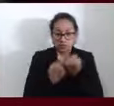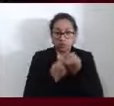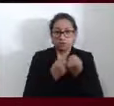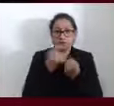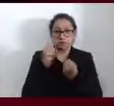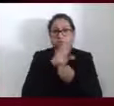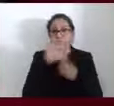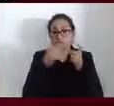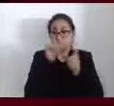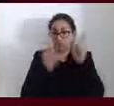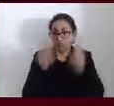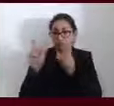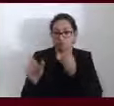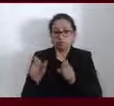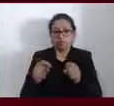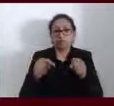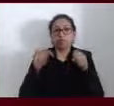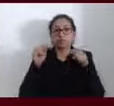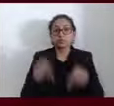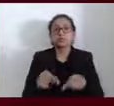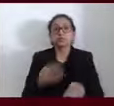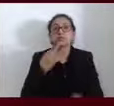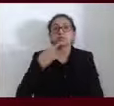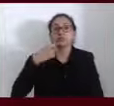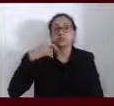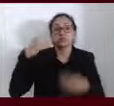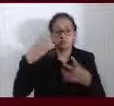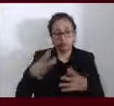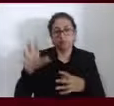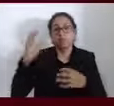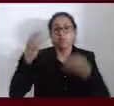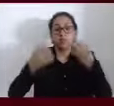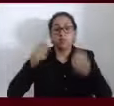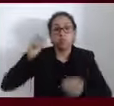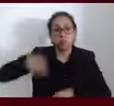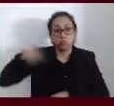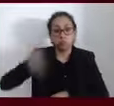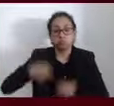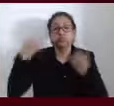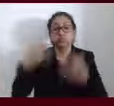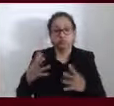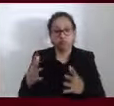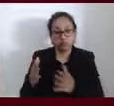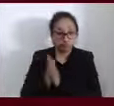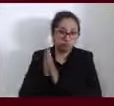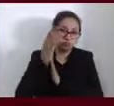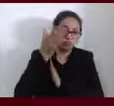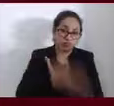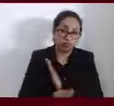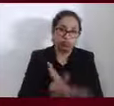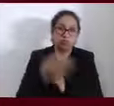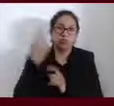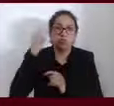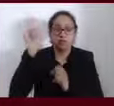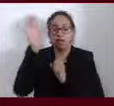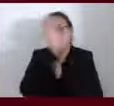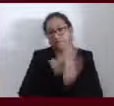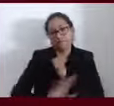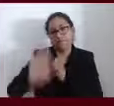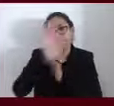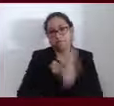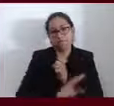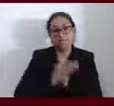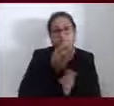Consejo que nuestra Procuraduría ya ha planteado una acción de amparo, inclusive, para que se defienda